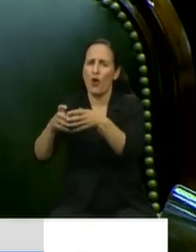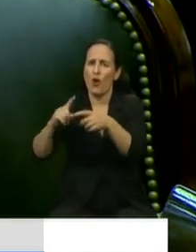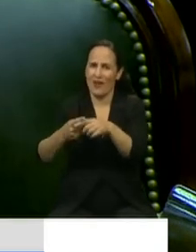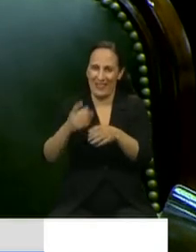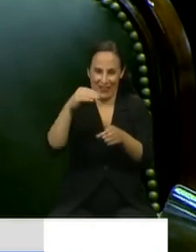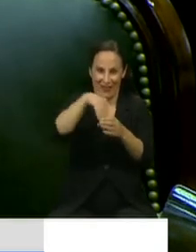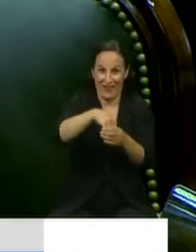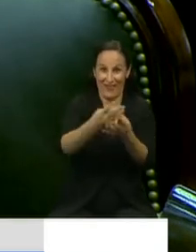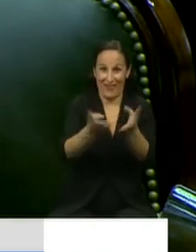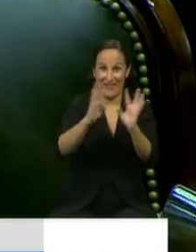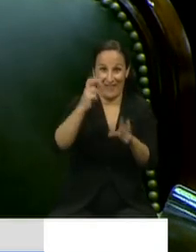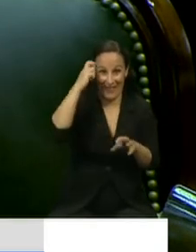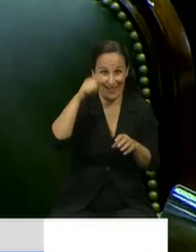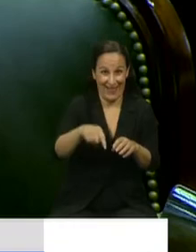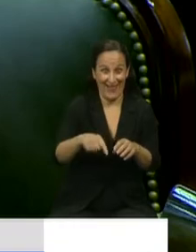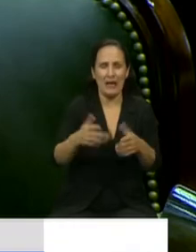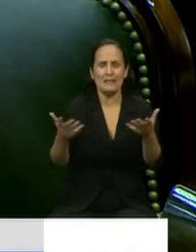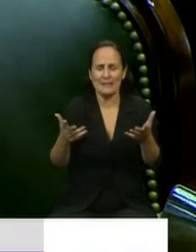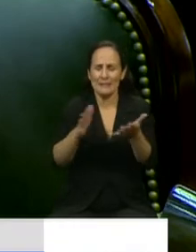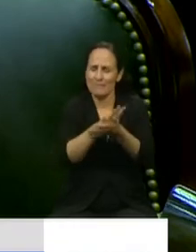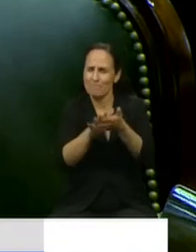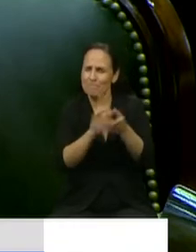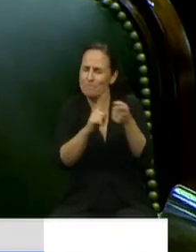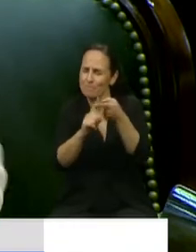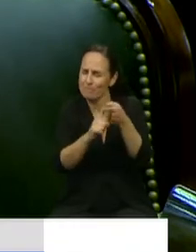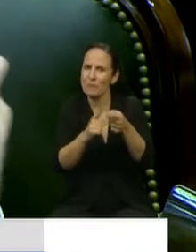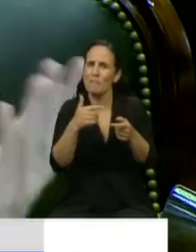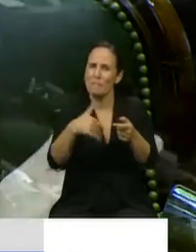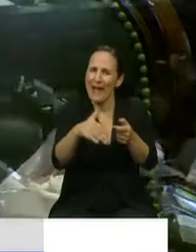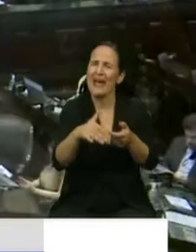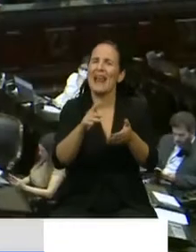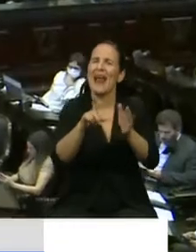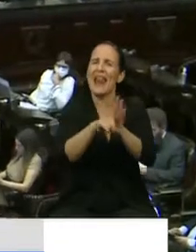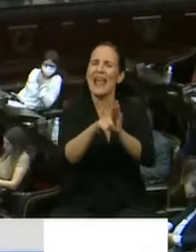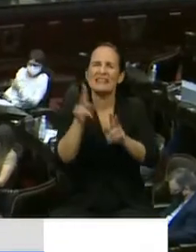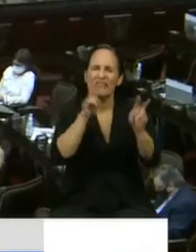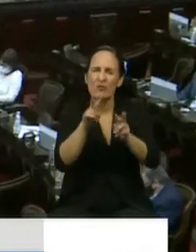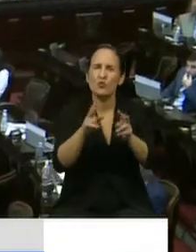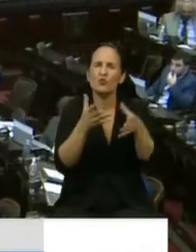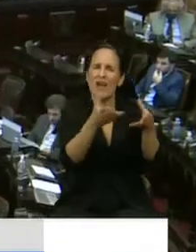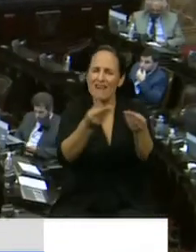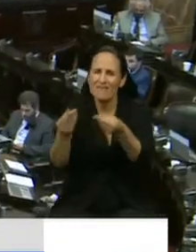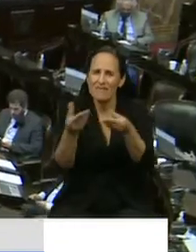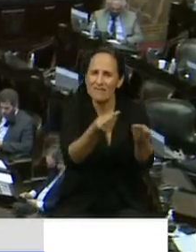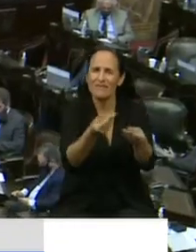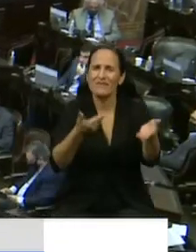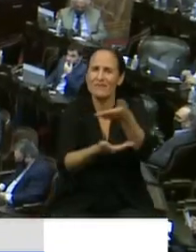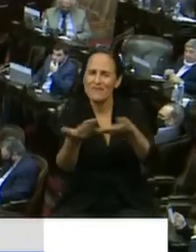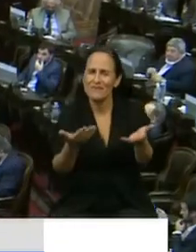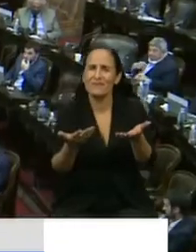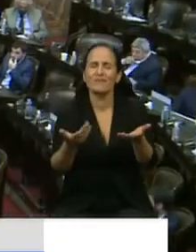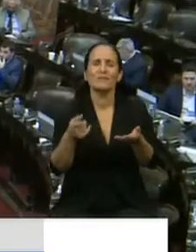esta Cámara para llevar adelante algunas leyes relacionadas con la solidaridad, relacionadas con esas